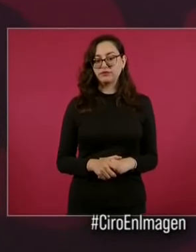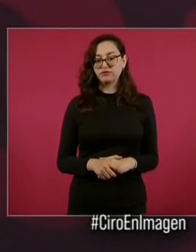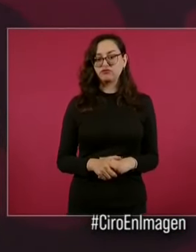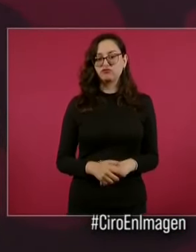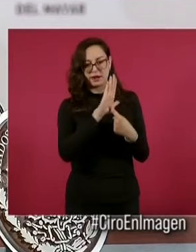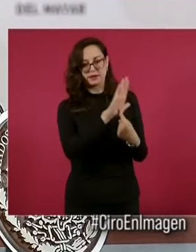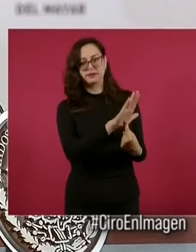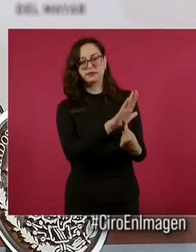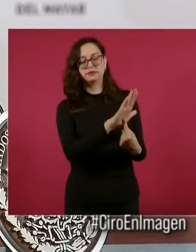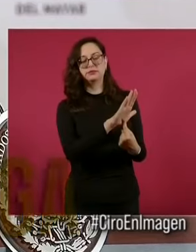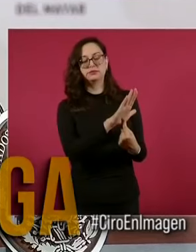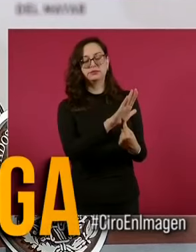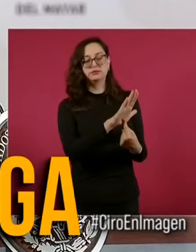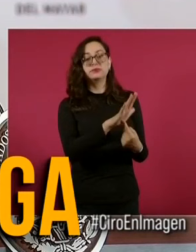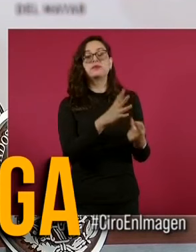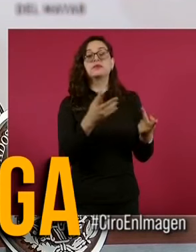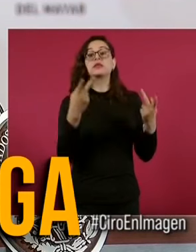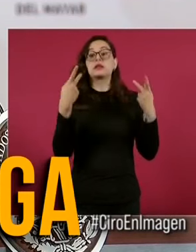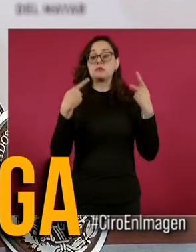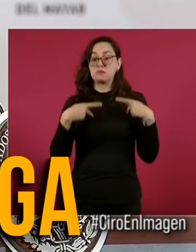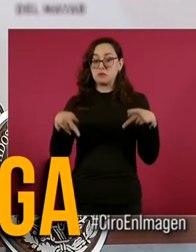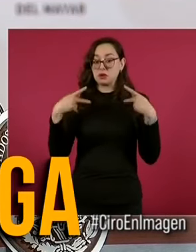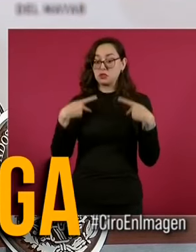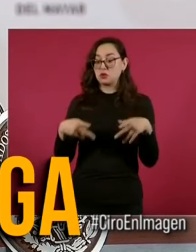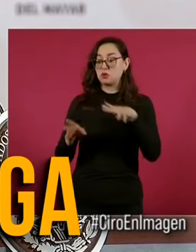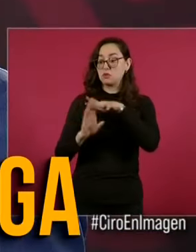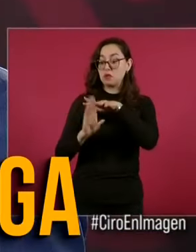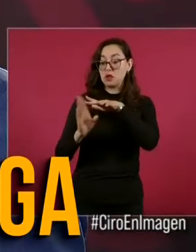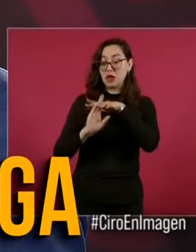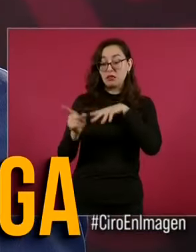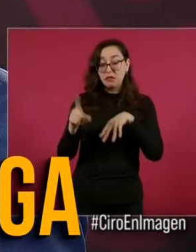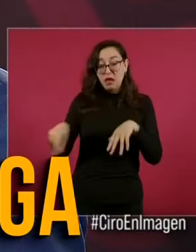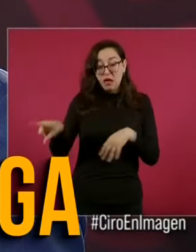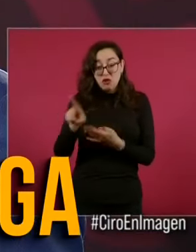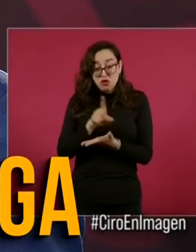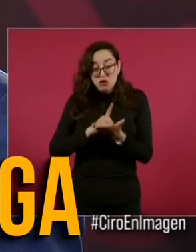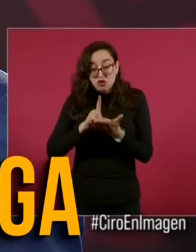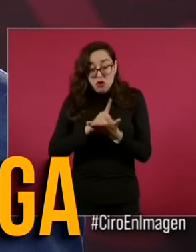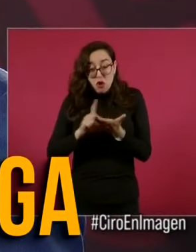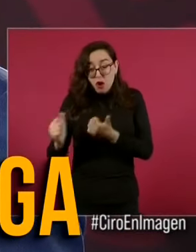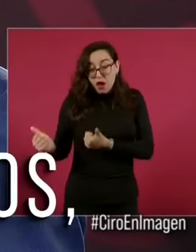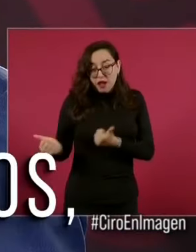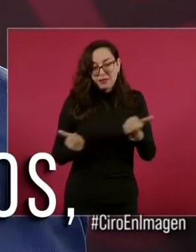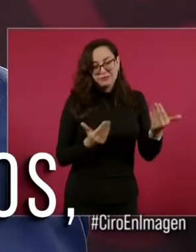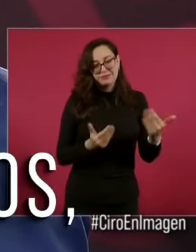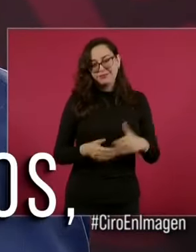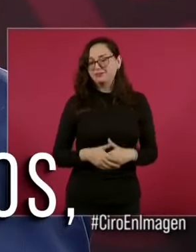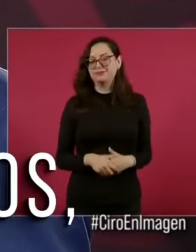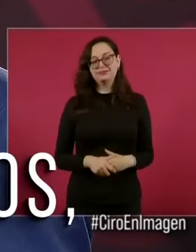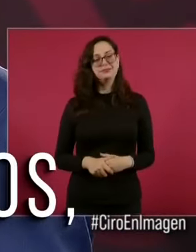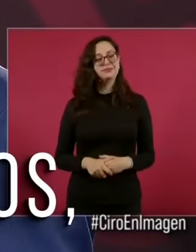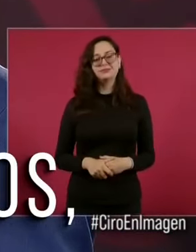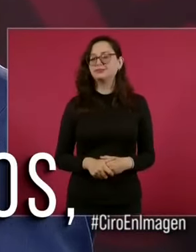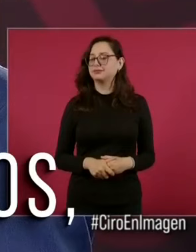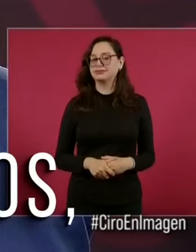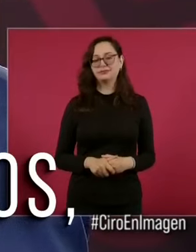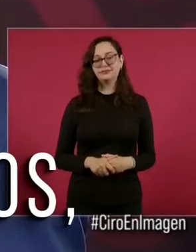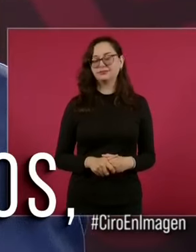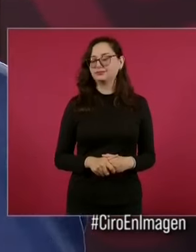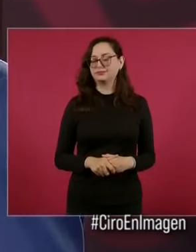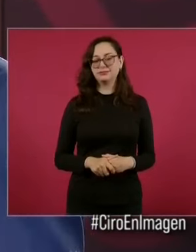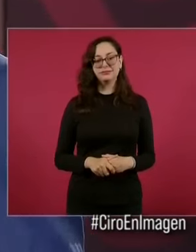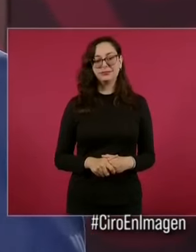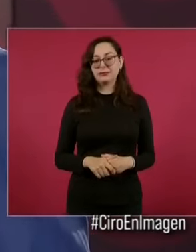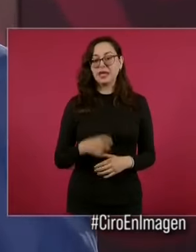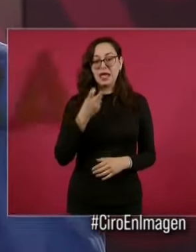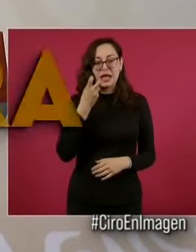demostrar de que los migrantes no llevan droga a Estados Unidos, que